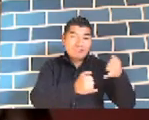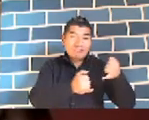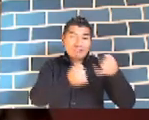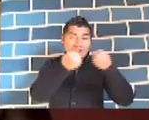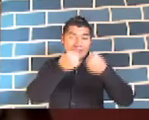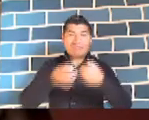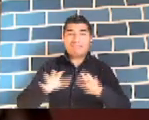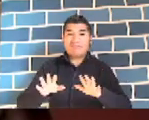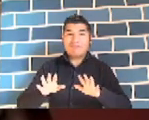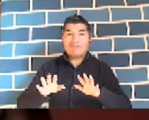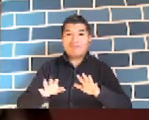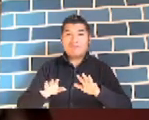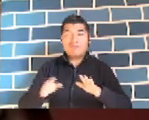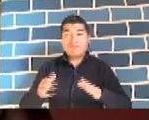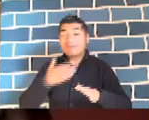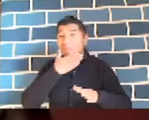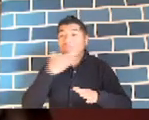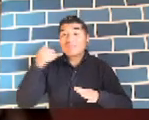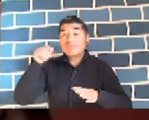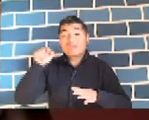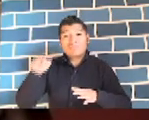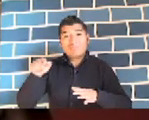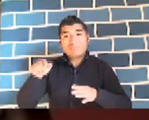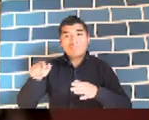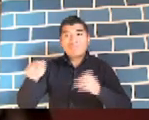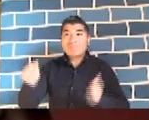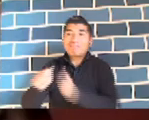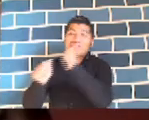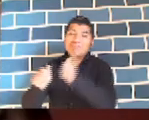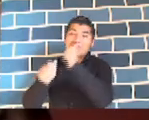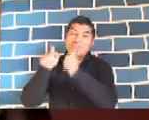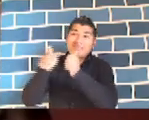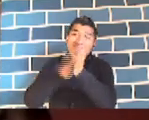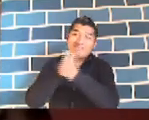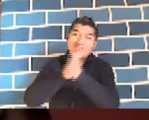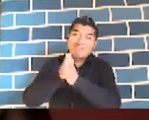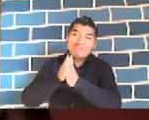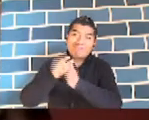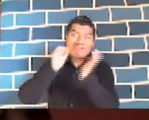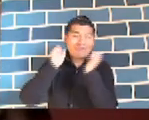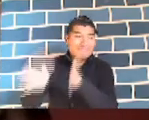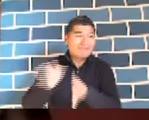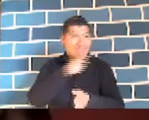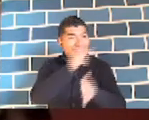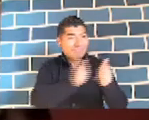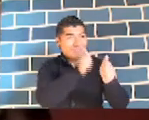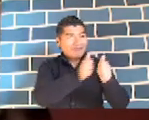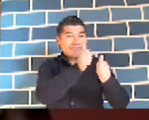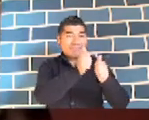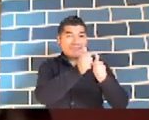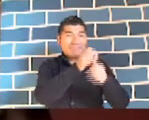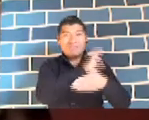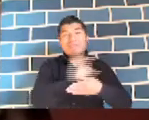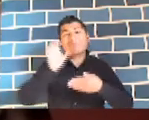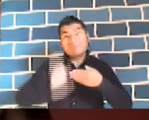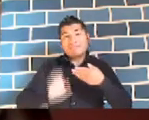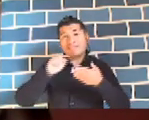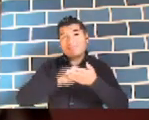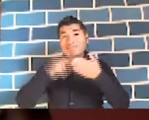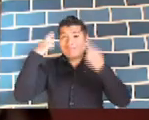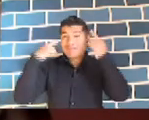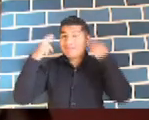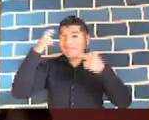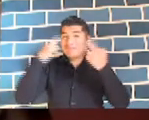por el contrario después irán detrás de otros intereses al concluir esta reflexión